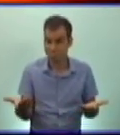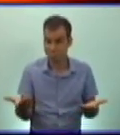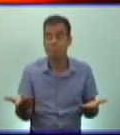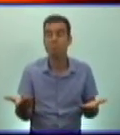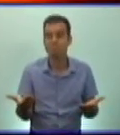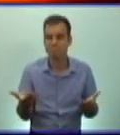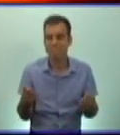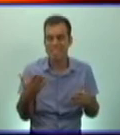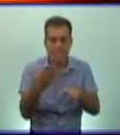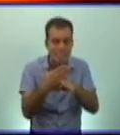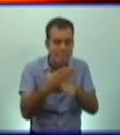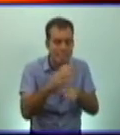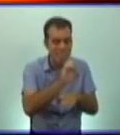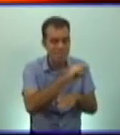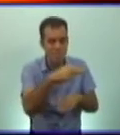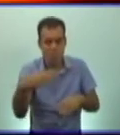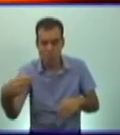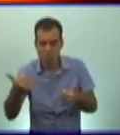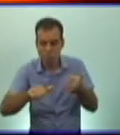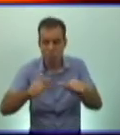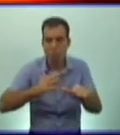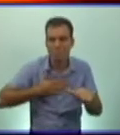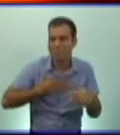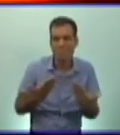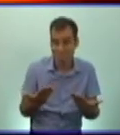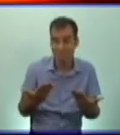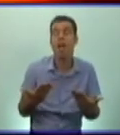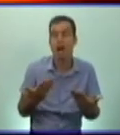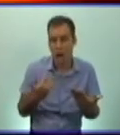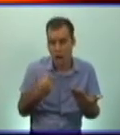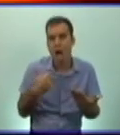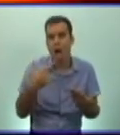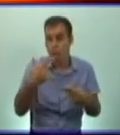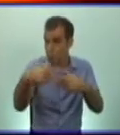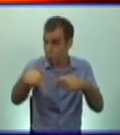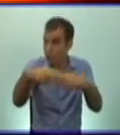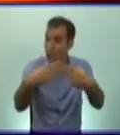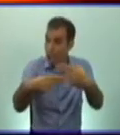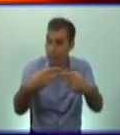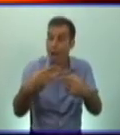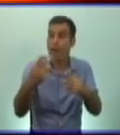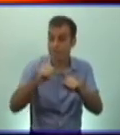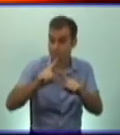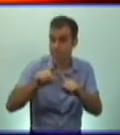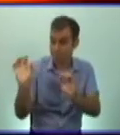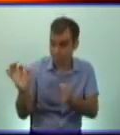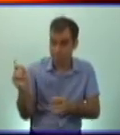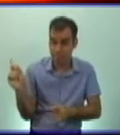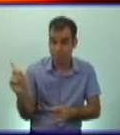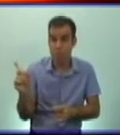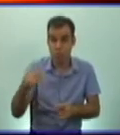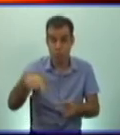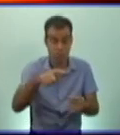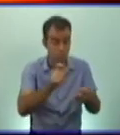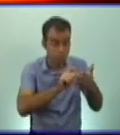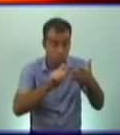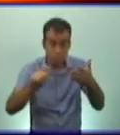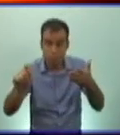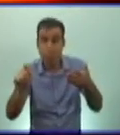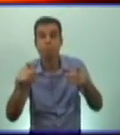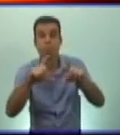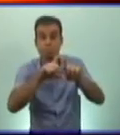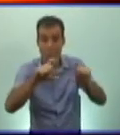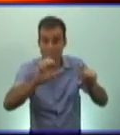ecuación química. Yo les los invito a que realicen esta actividad independiente donde van a escribir ecuaciones químicas, van a analizar